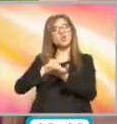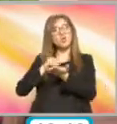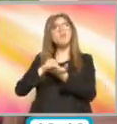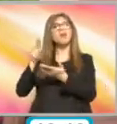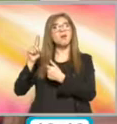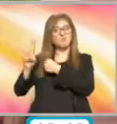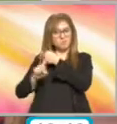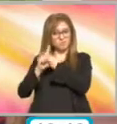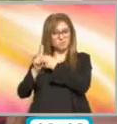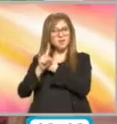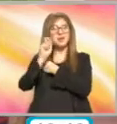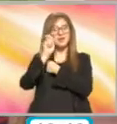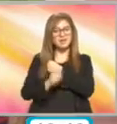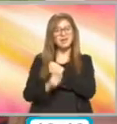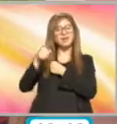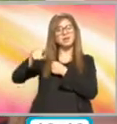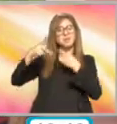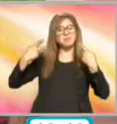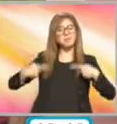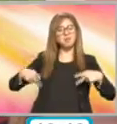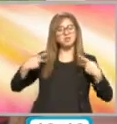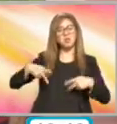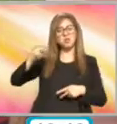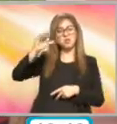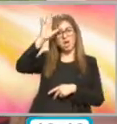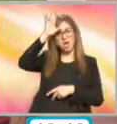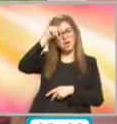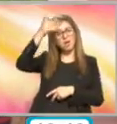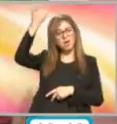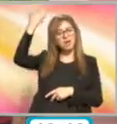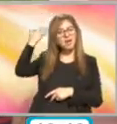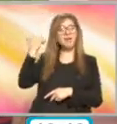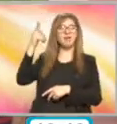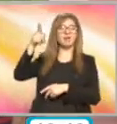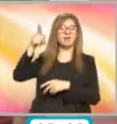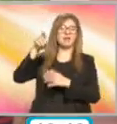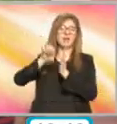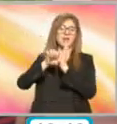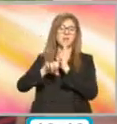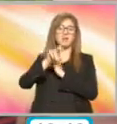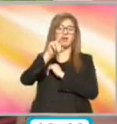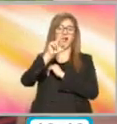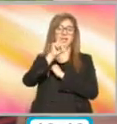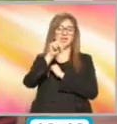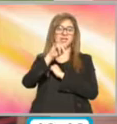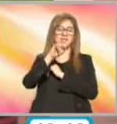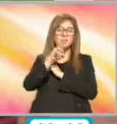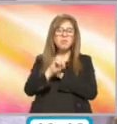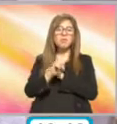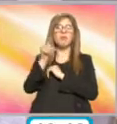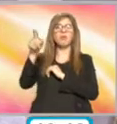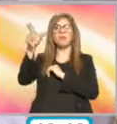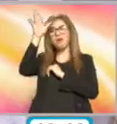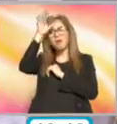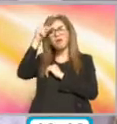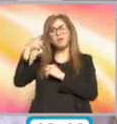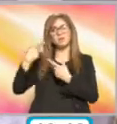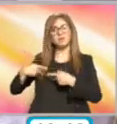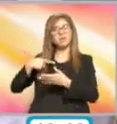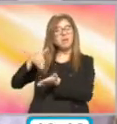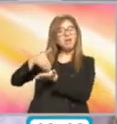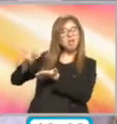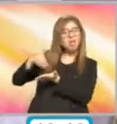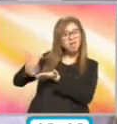ejemplo, ahorita el racismo en Estados Unidos que estaba ignorado. Okay. ¿No? Por ejemplo, bueno, y ahorita. son problemas sociales que a través de tu